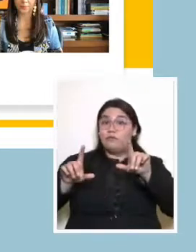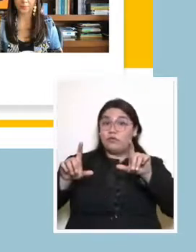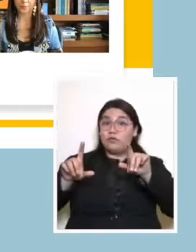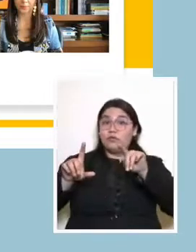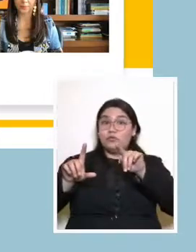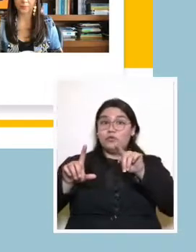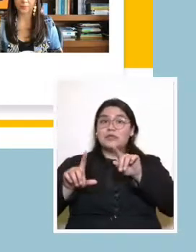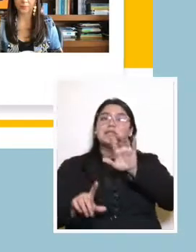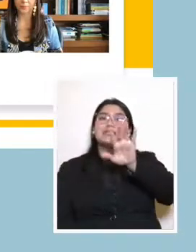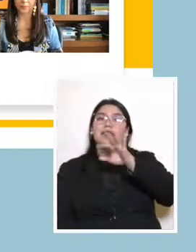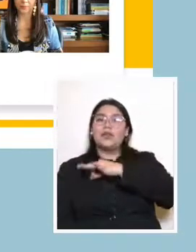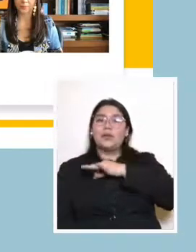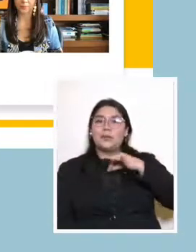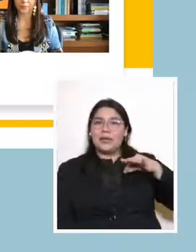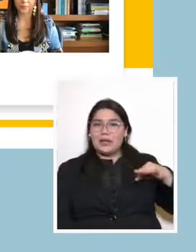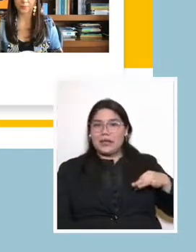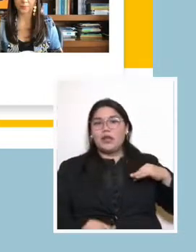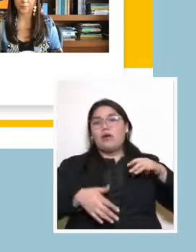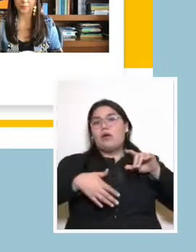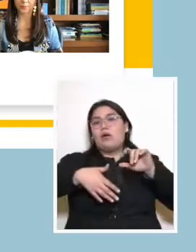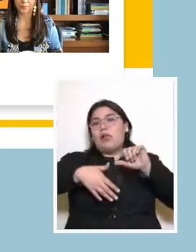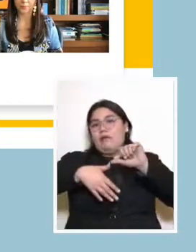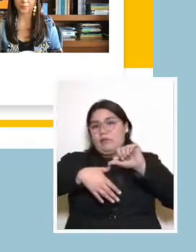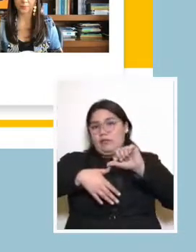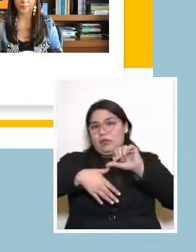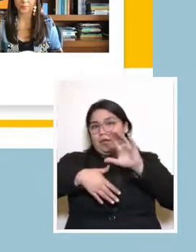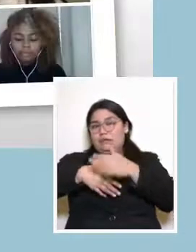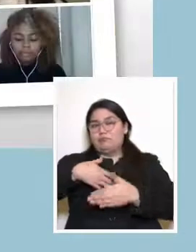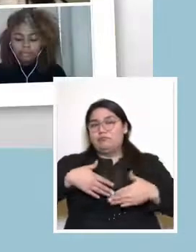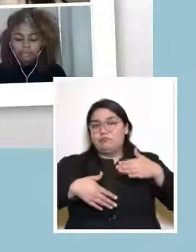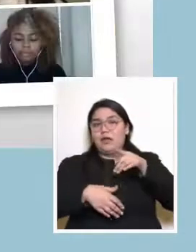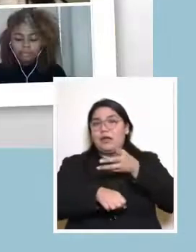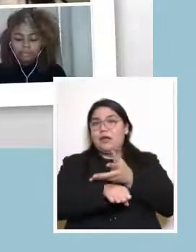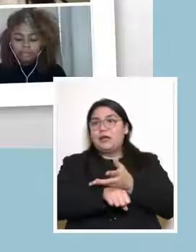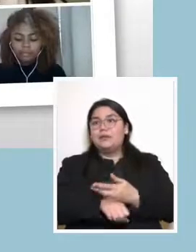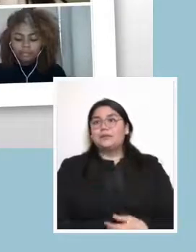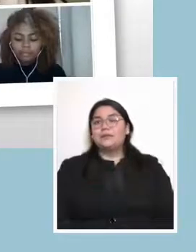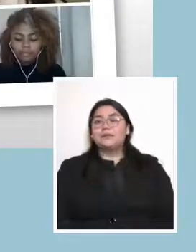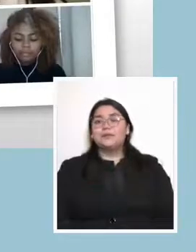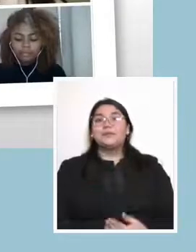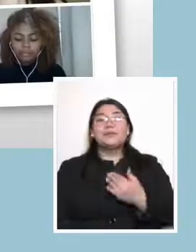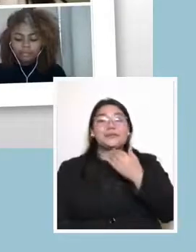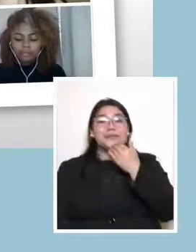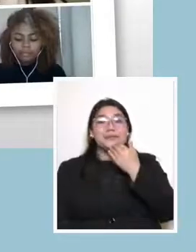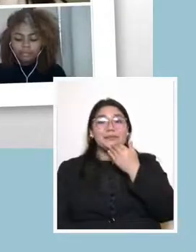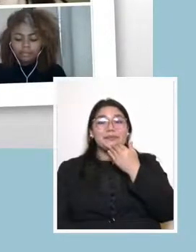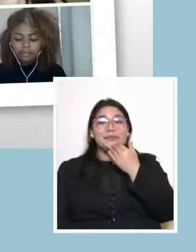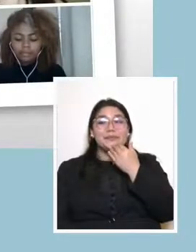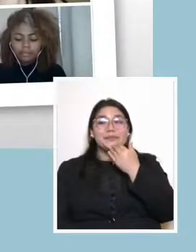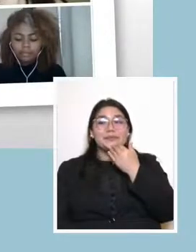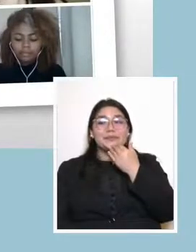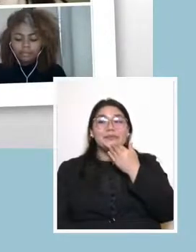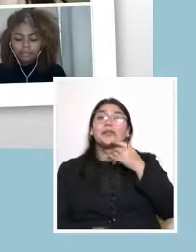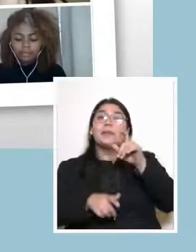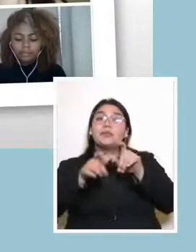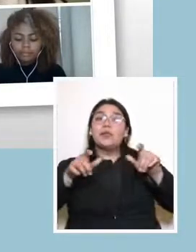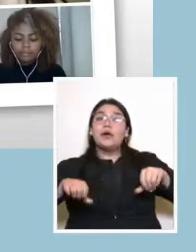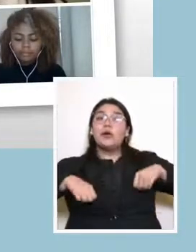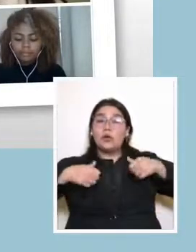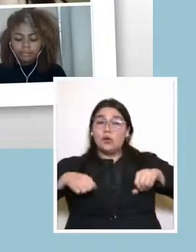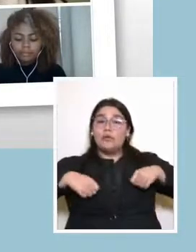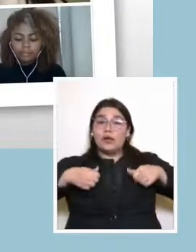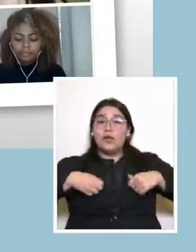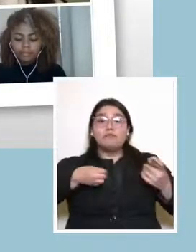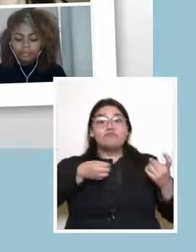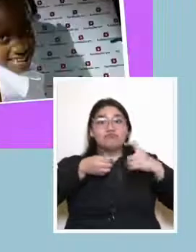cinco ministros a nivel iberoamericano, ahí estaba escrito, no lo veía. También hemos incorporado a jóvenes, que también es